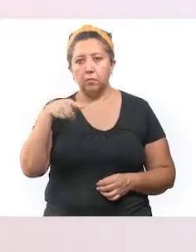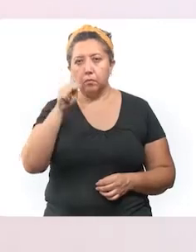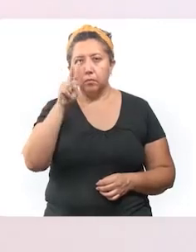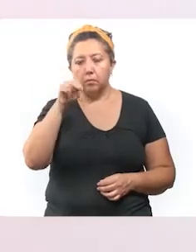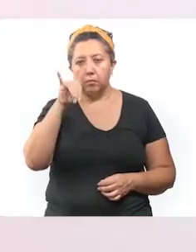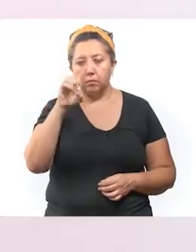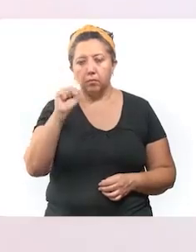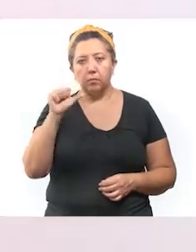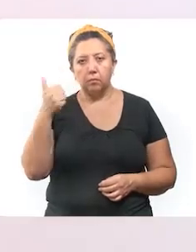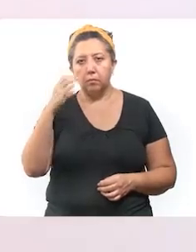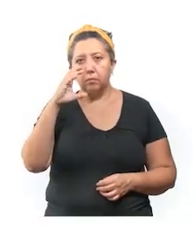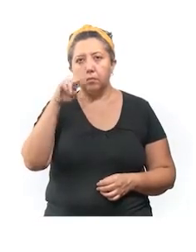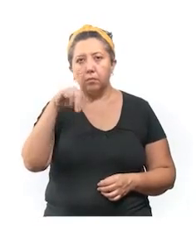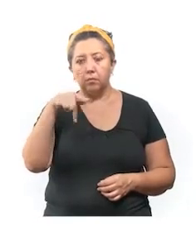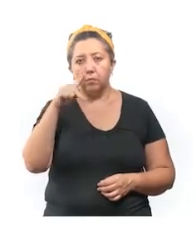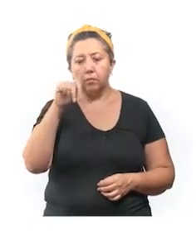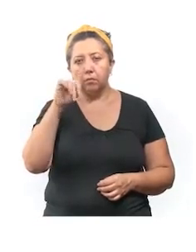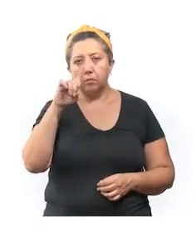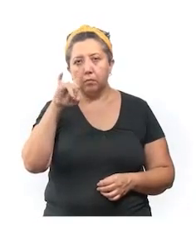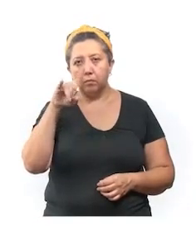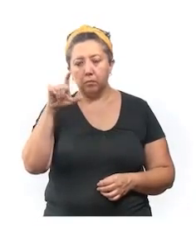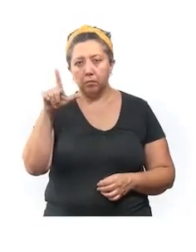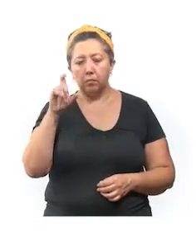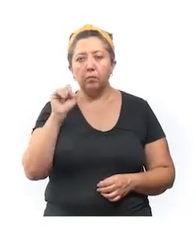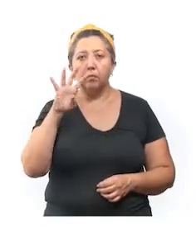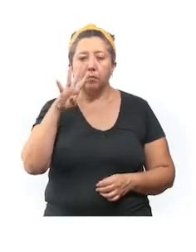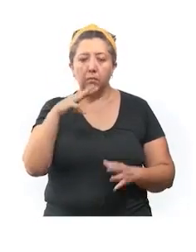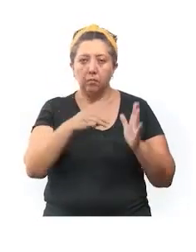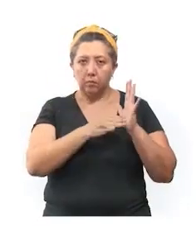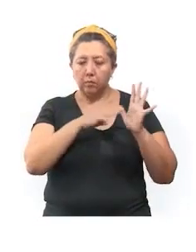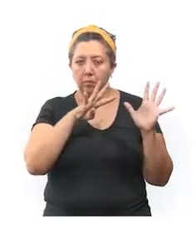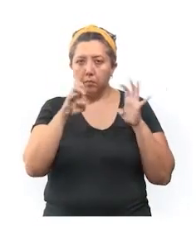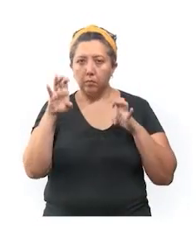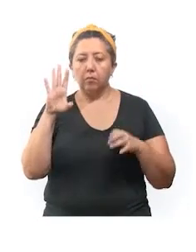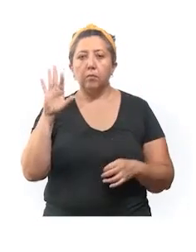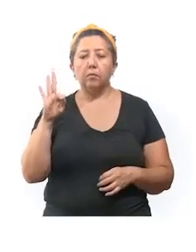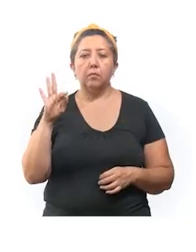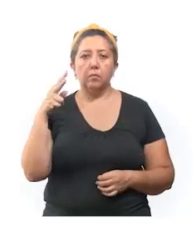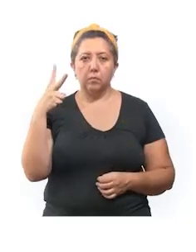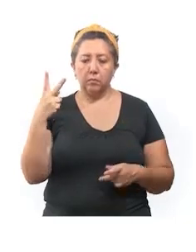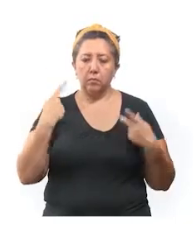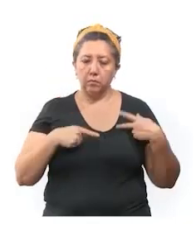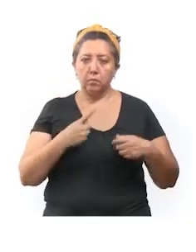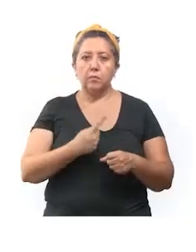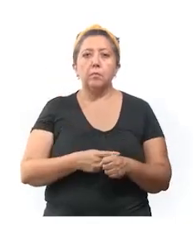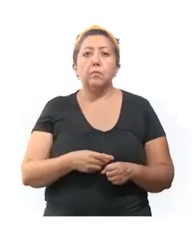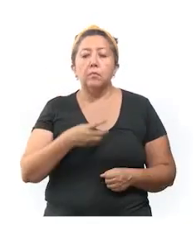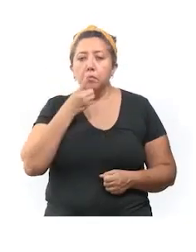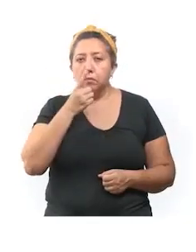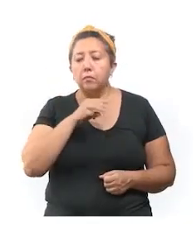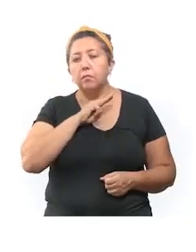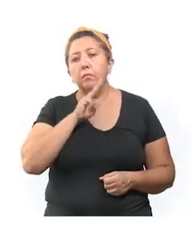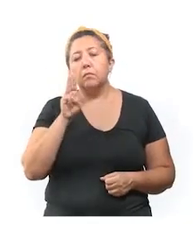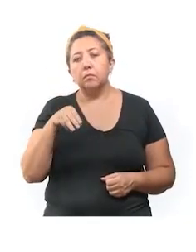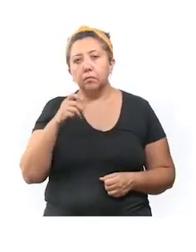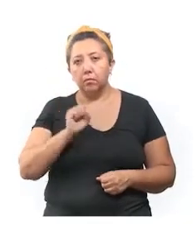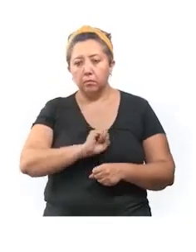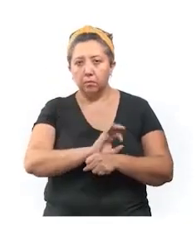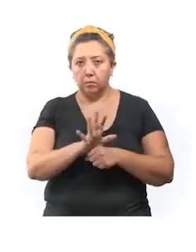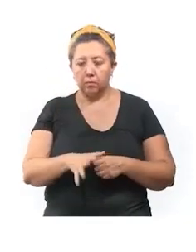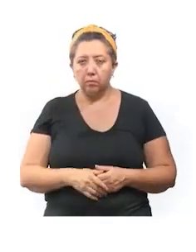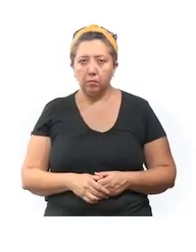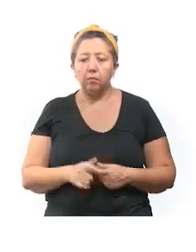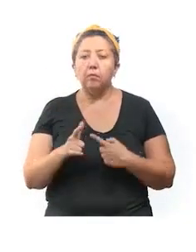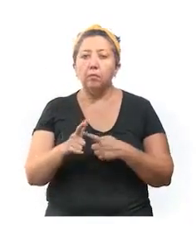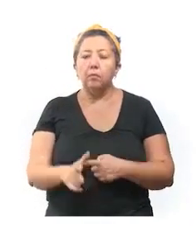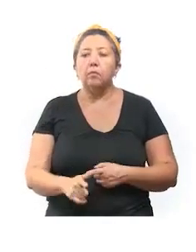Canacín y 1 en Cantunil. En total, son 4.942 las personas fallecidas a causa del coronavirus.